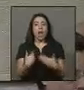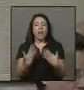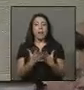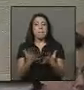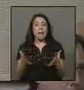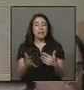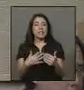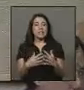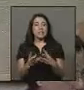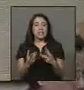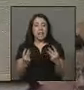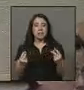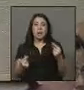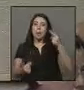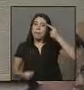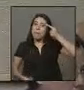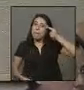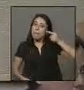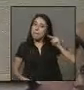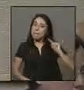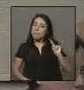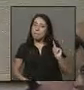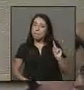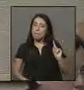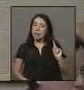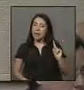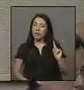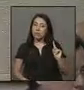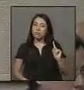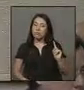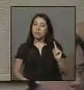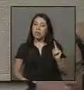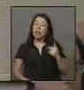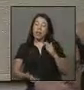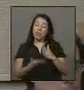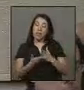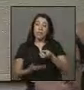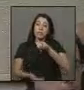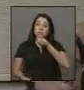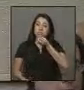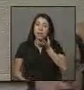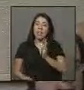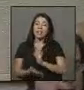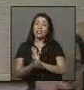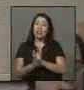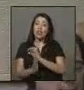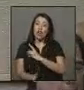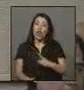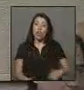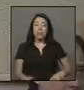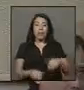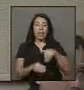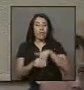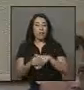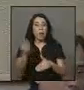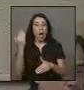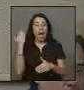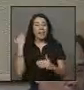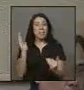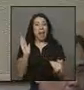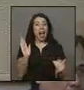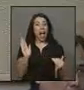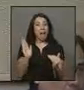espacios de transparencia. Pero, nobleza obliga, aquí hay que decir que todos los parlamentarios que votamos en su momento en favor